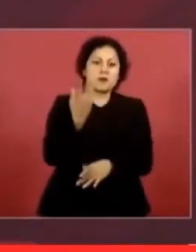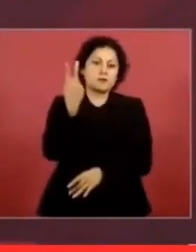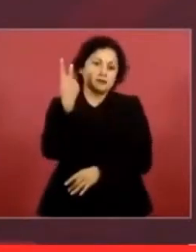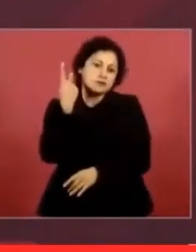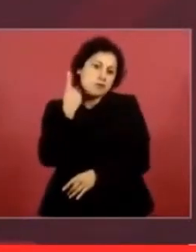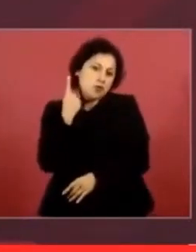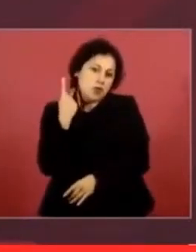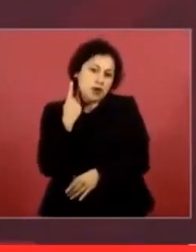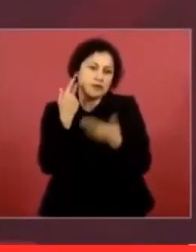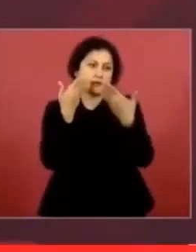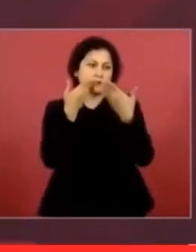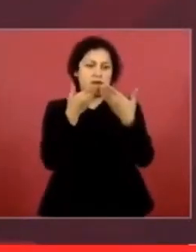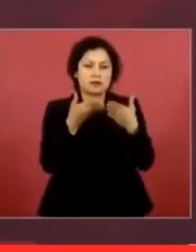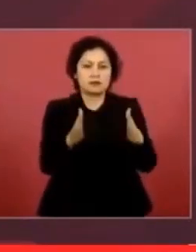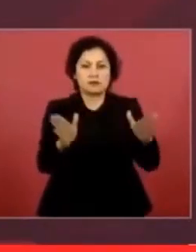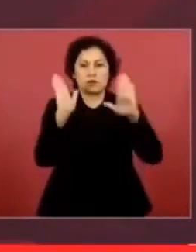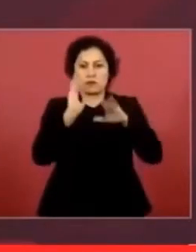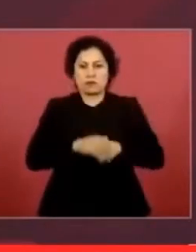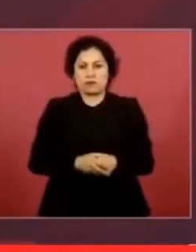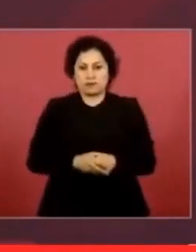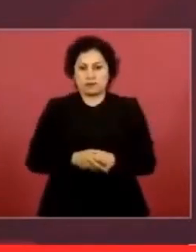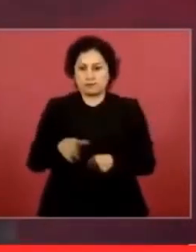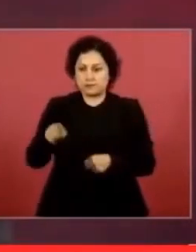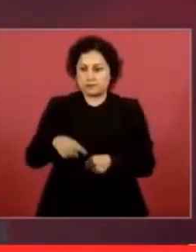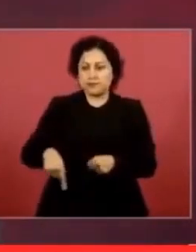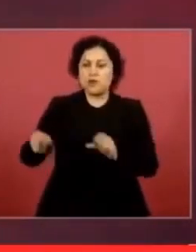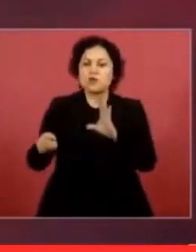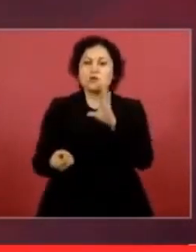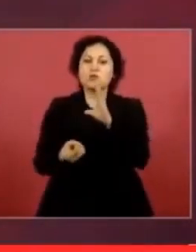Surgió la llamada sociedad civil,